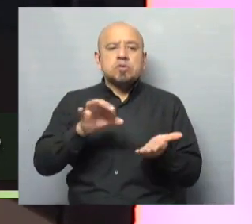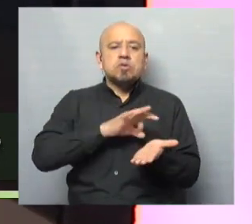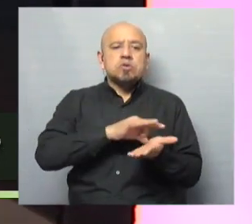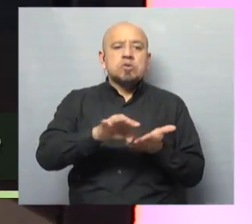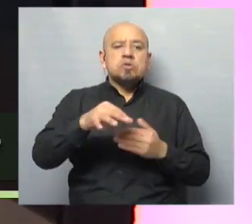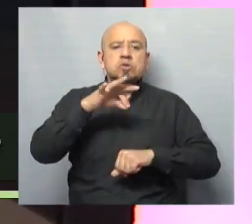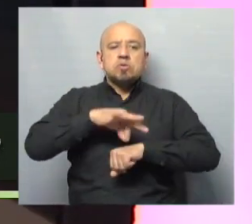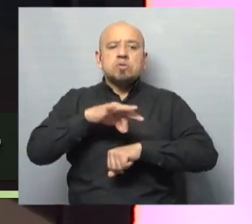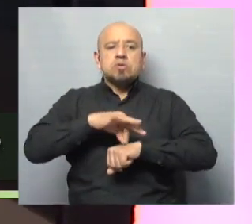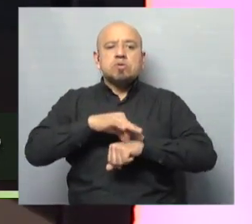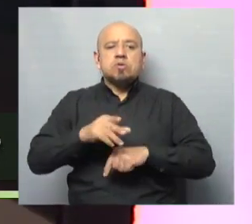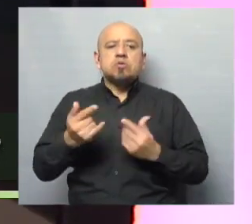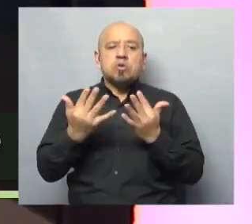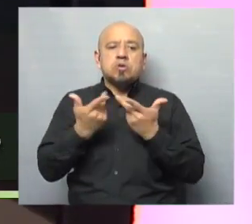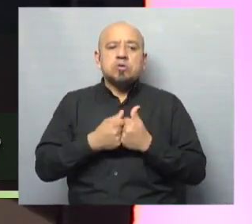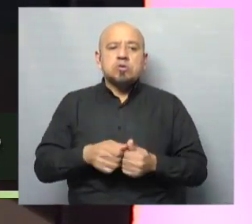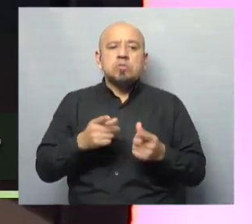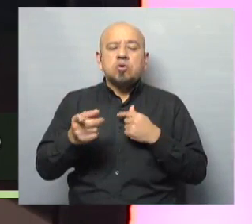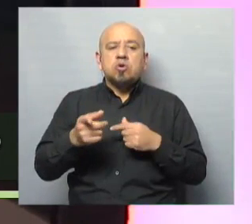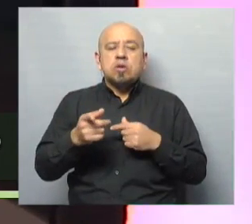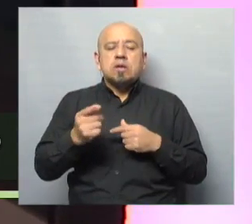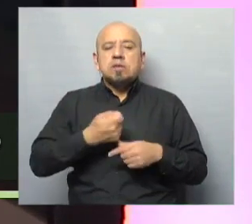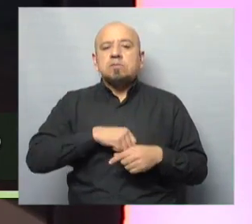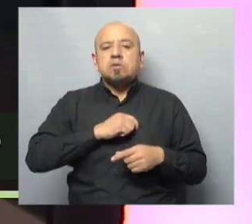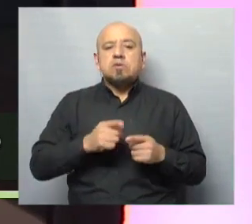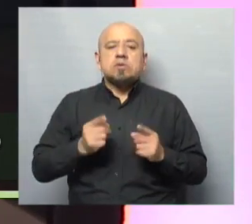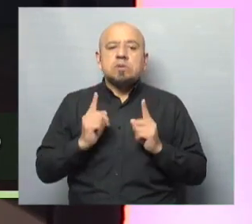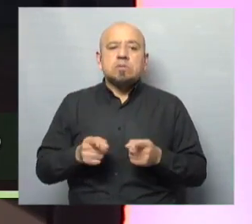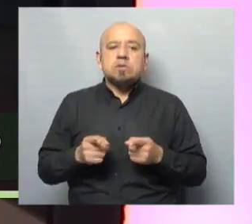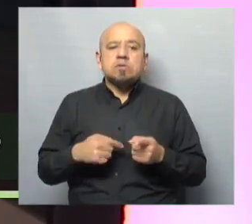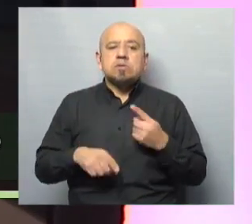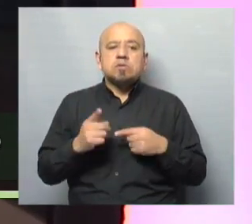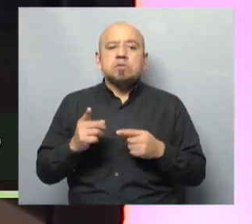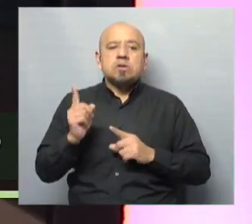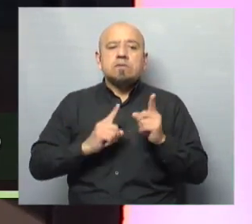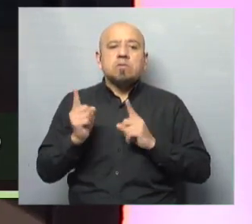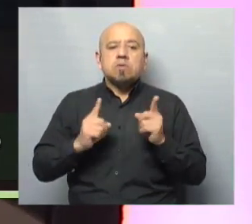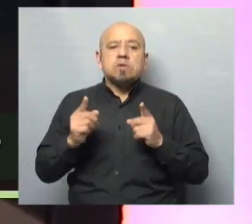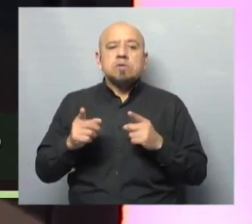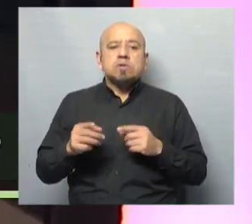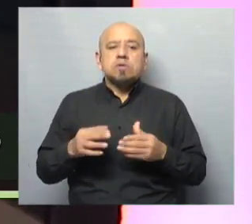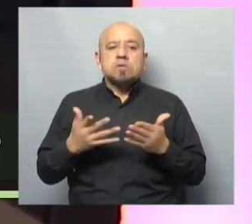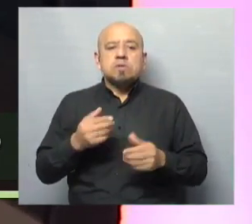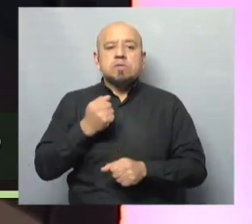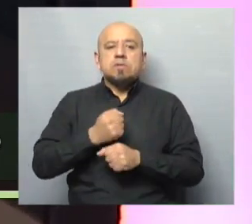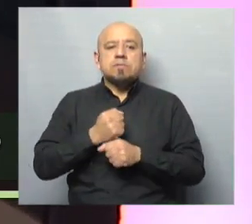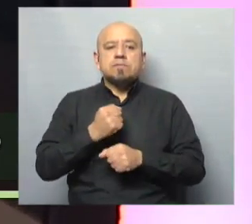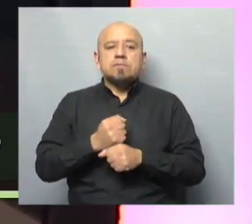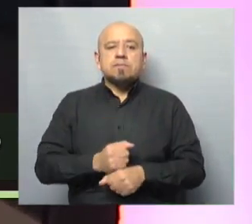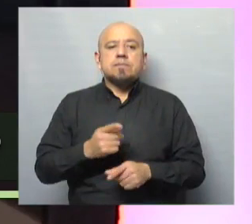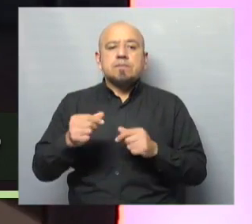médicos estos organizados por la asociación española y también con presencia de la universidad de la república en torno al trabajo de los